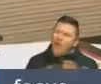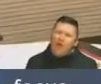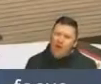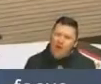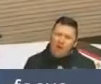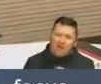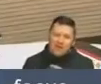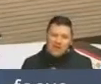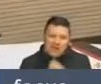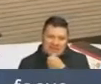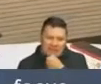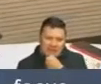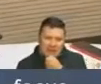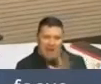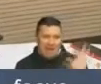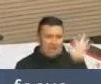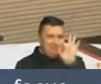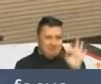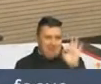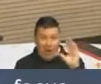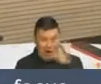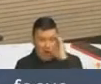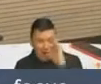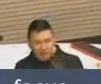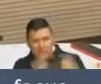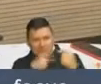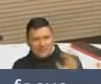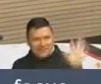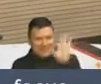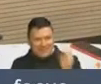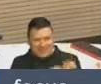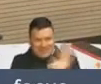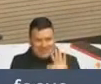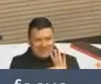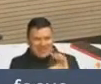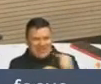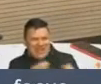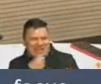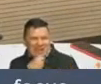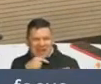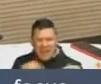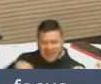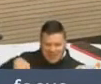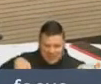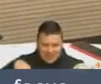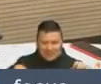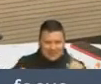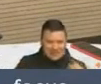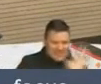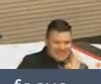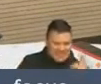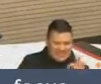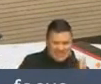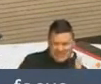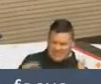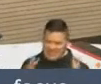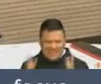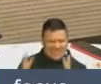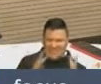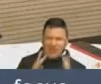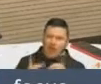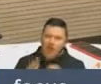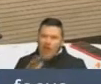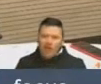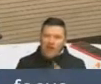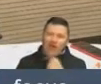cómo narraría ese partido de Colombia contra el COVID-19 y cómo narraría usted ese gol que Colombia le tiene que